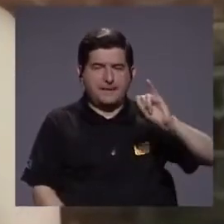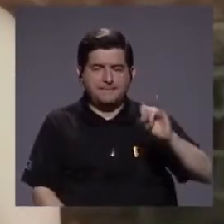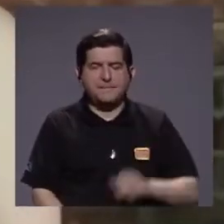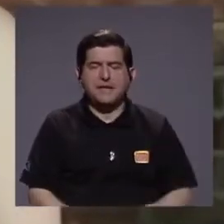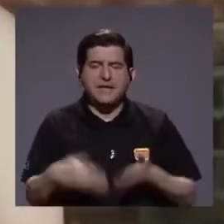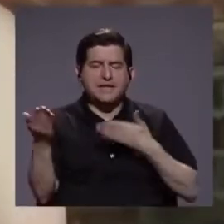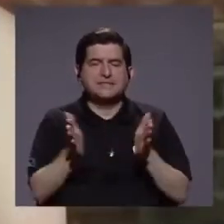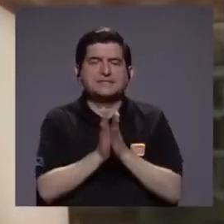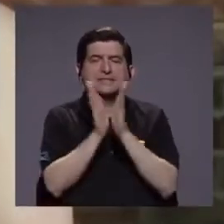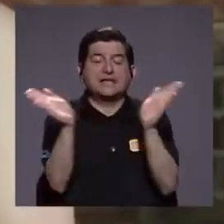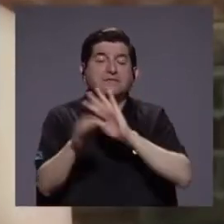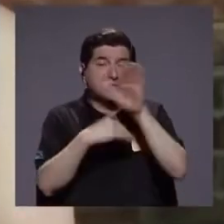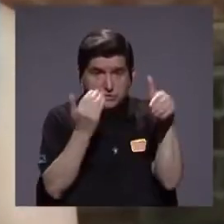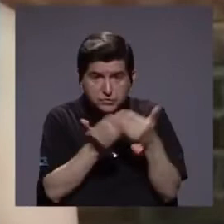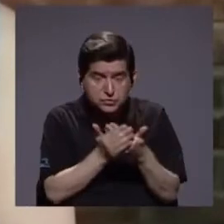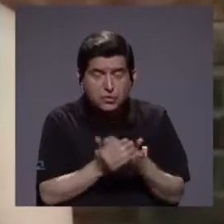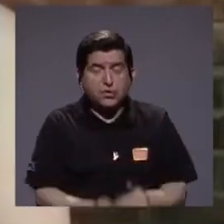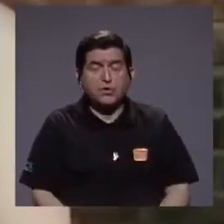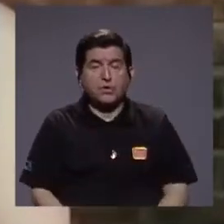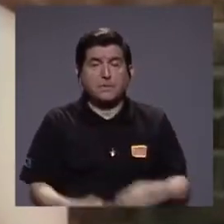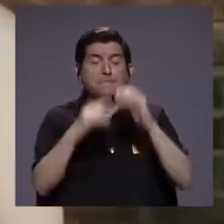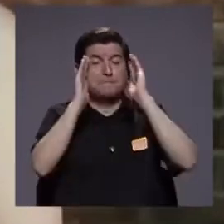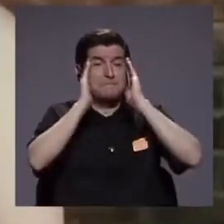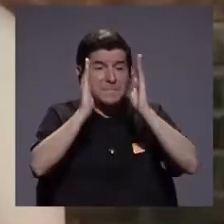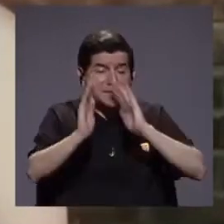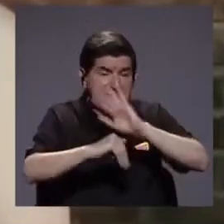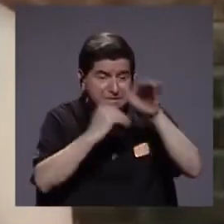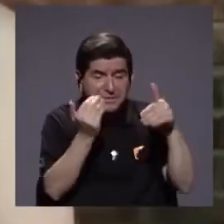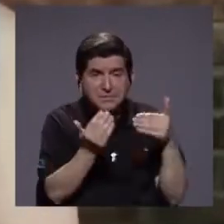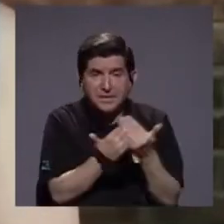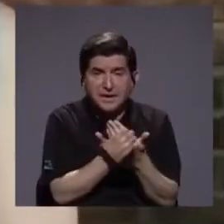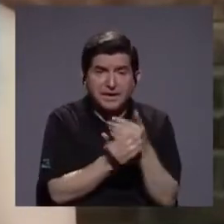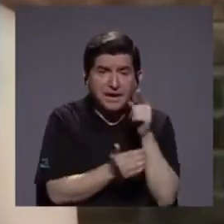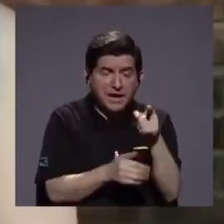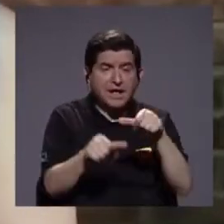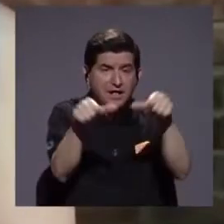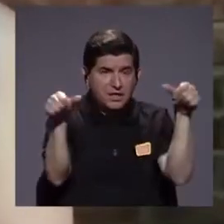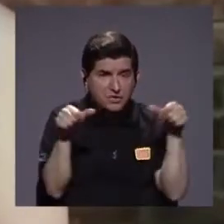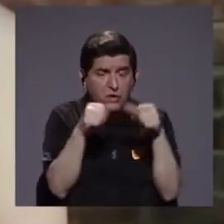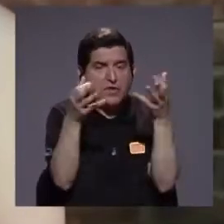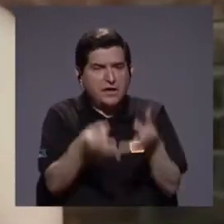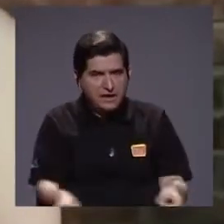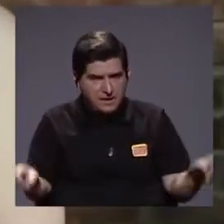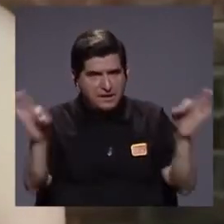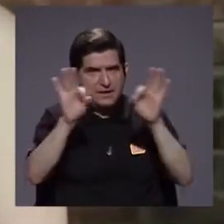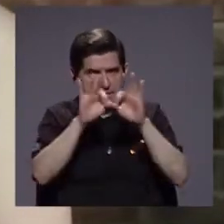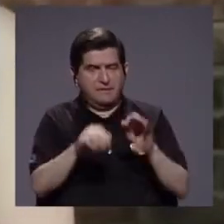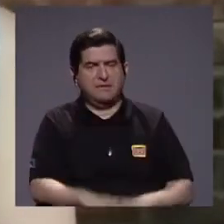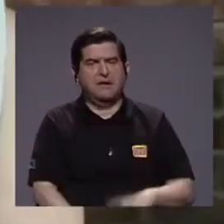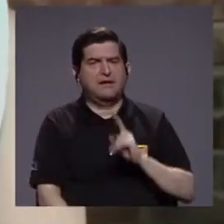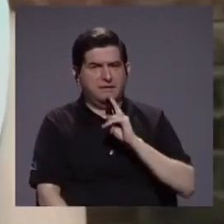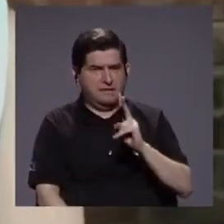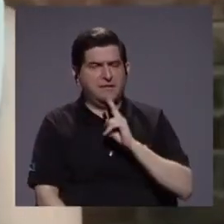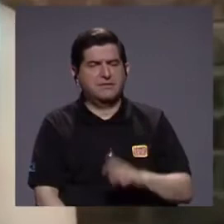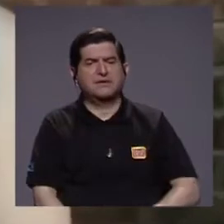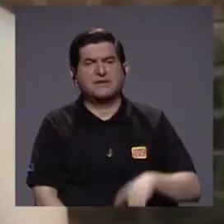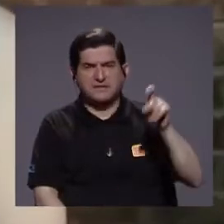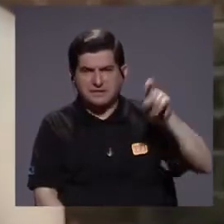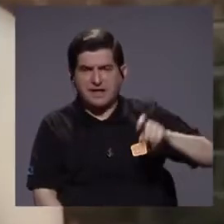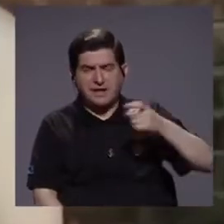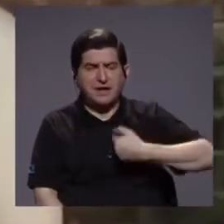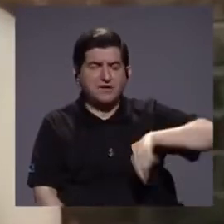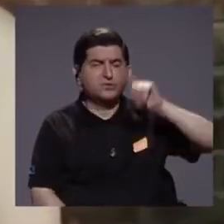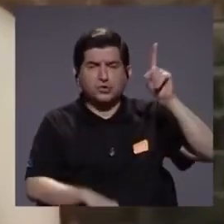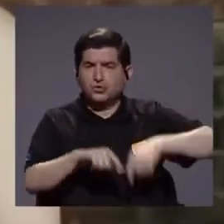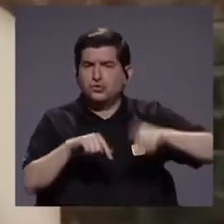servicios generales y todo, para darle una prioridad a todo este área que es tan importante y que de verdad son necesarios. Nosotros